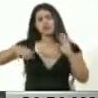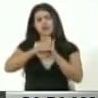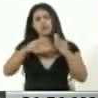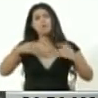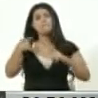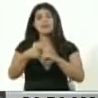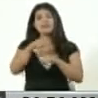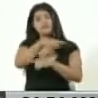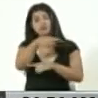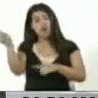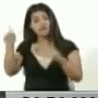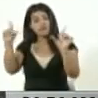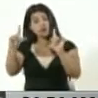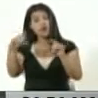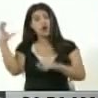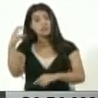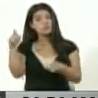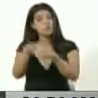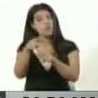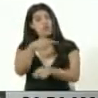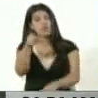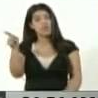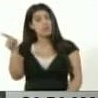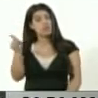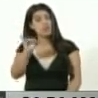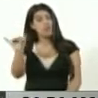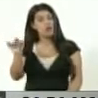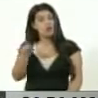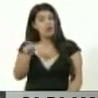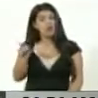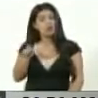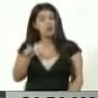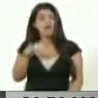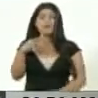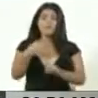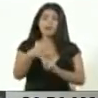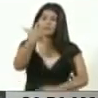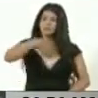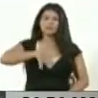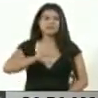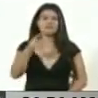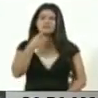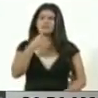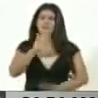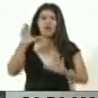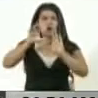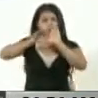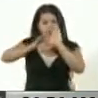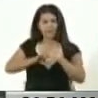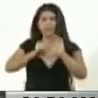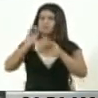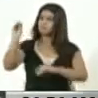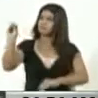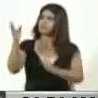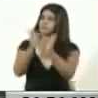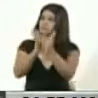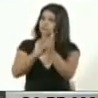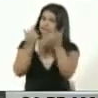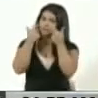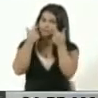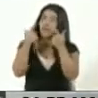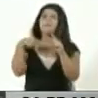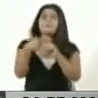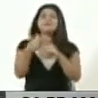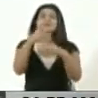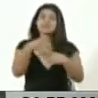colombiana. Esta información tan importante porque la gente exige además a Conatel ya la postura que se ha marcado, pero también otras acciones